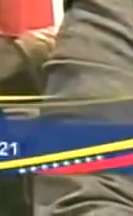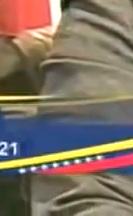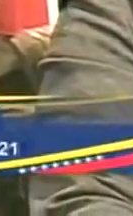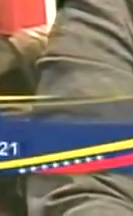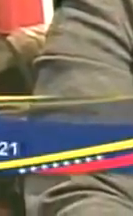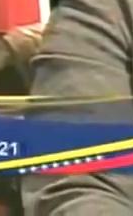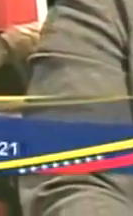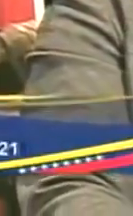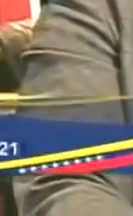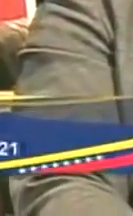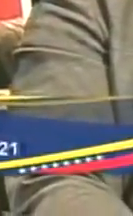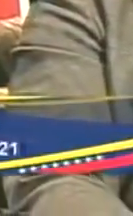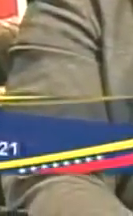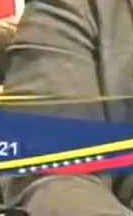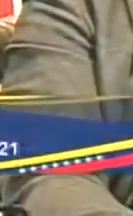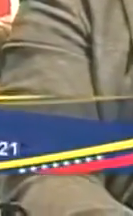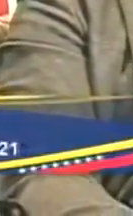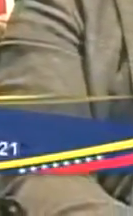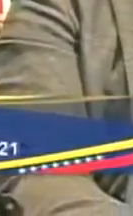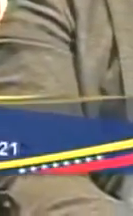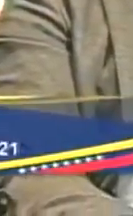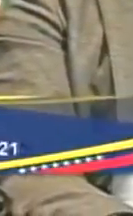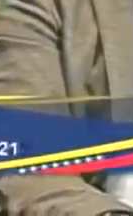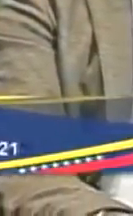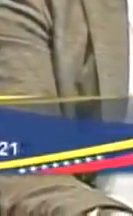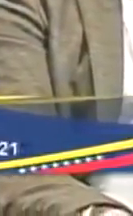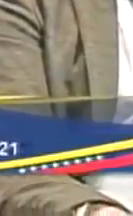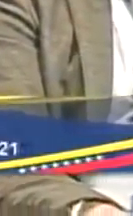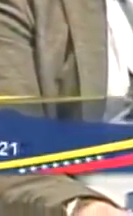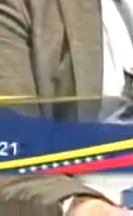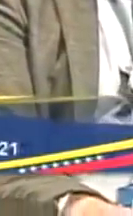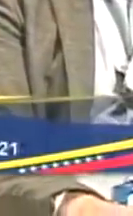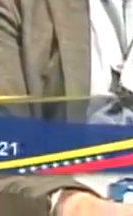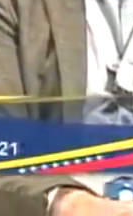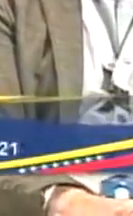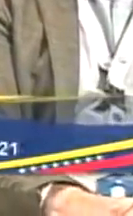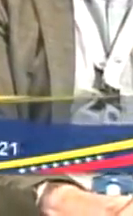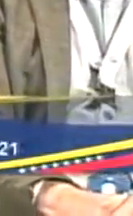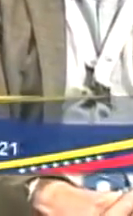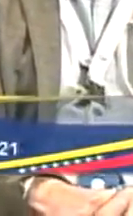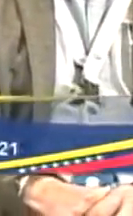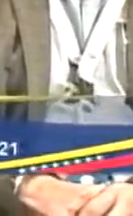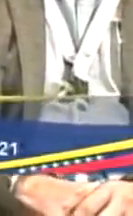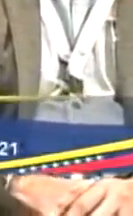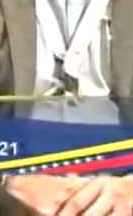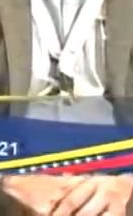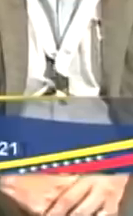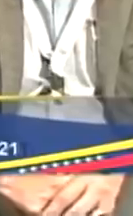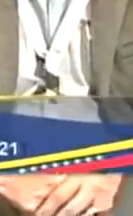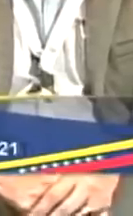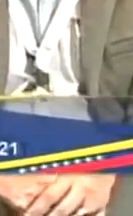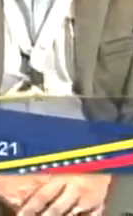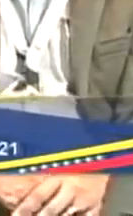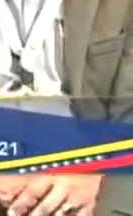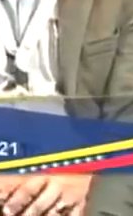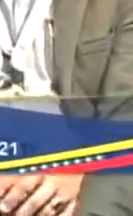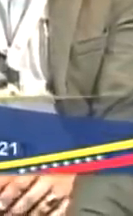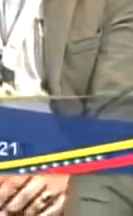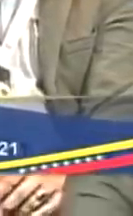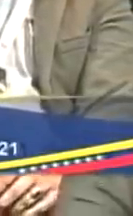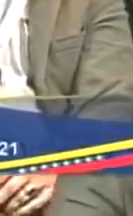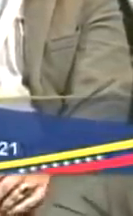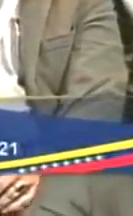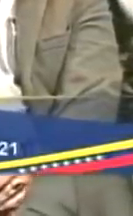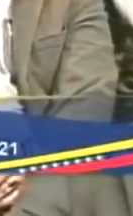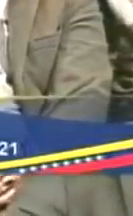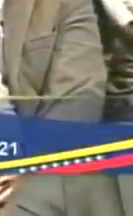de Televisión, asiste el presidente de la República Bolivariana de Venezuela, Nicolás Maduro Moros, al Teatro Teresa Carreño